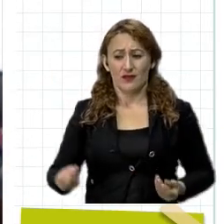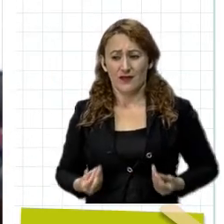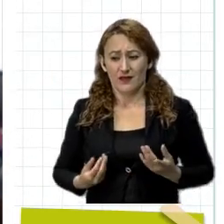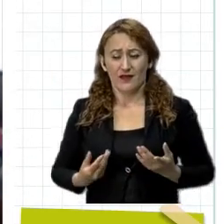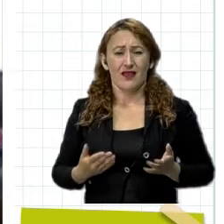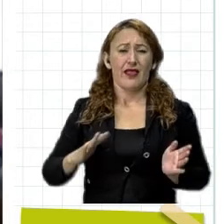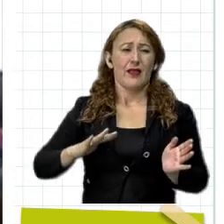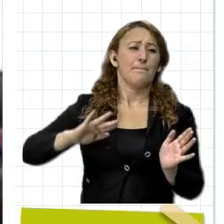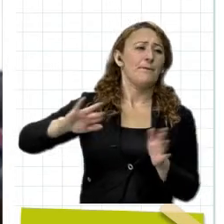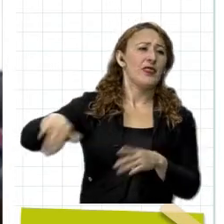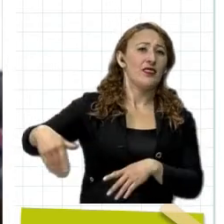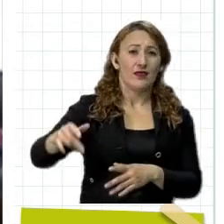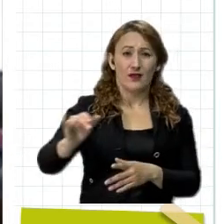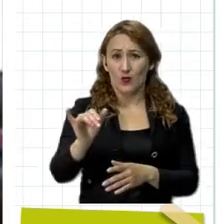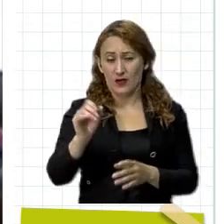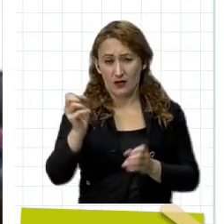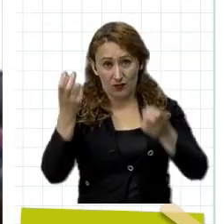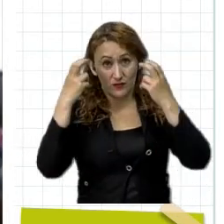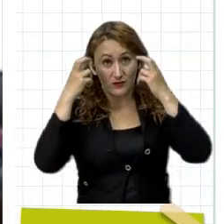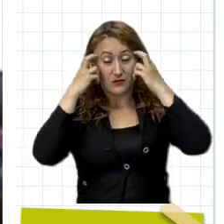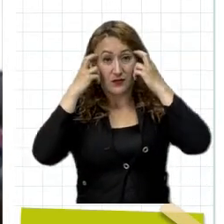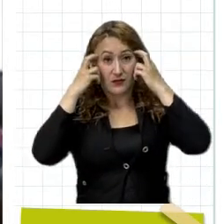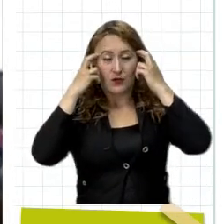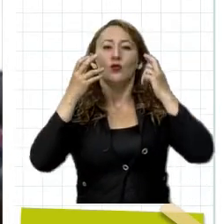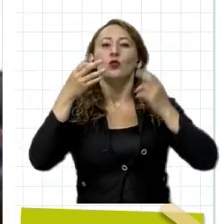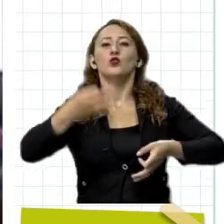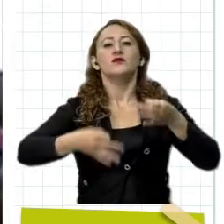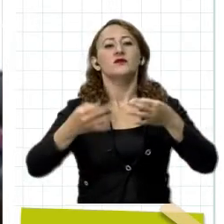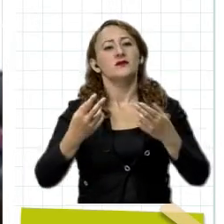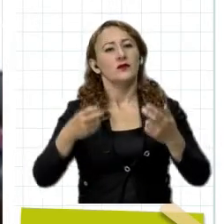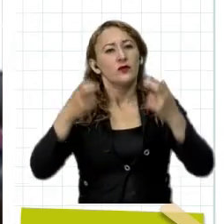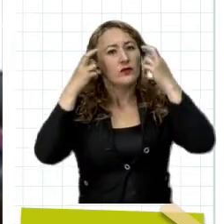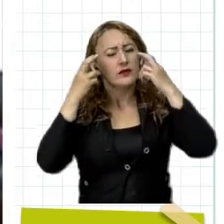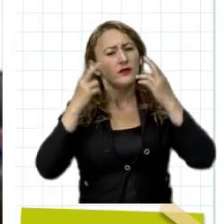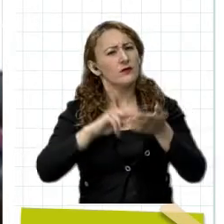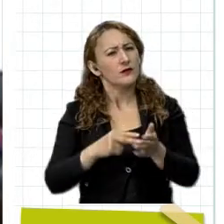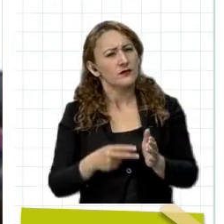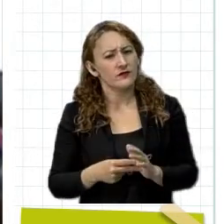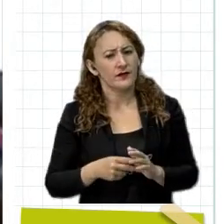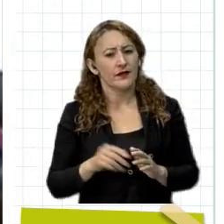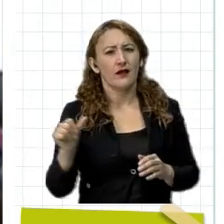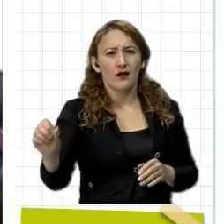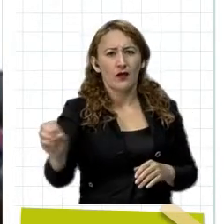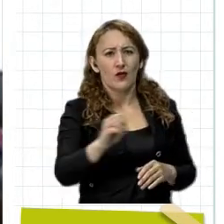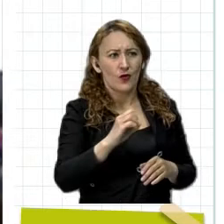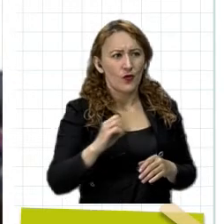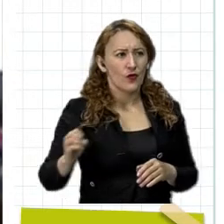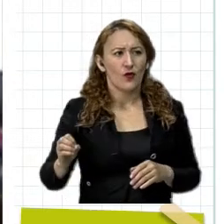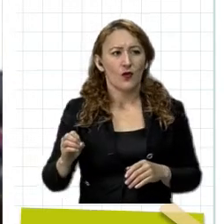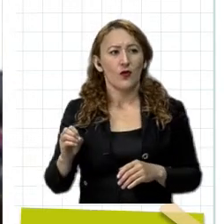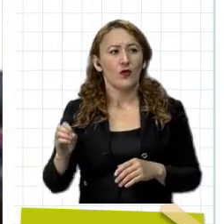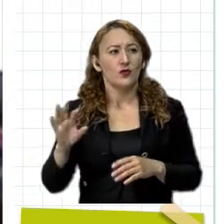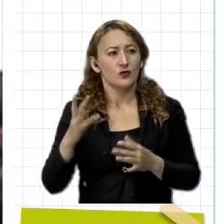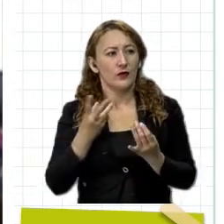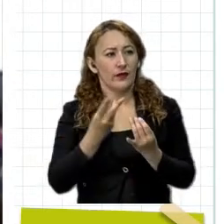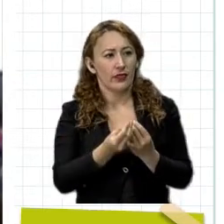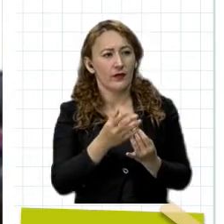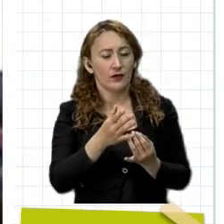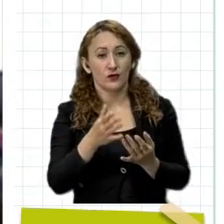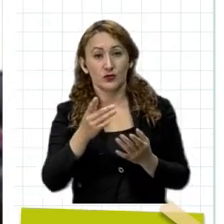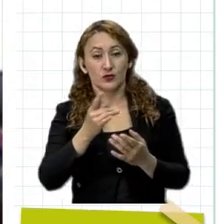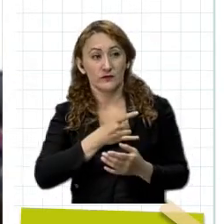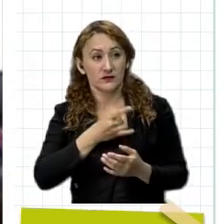producido. Apostar por la justicia cognitiva implica que las y los universitarios éticos encuentren en los